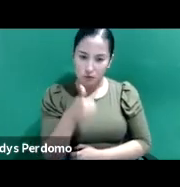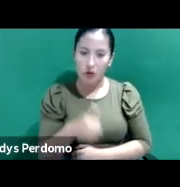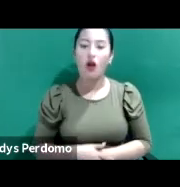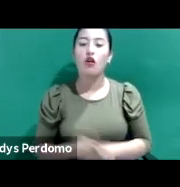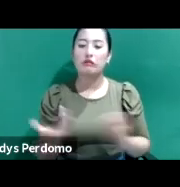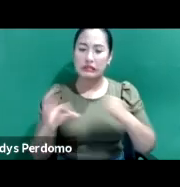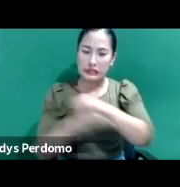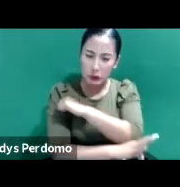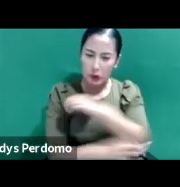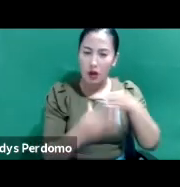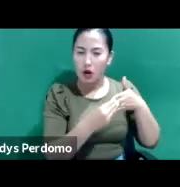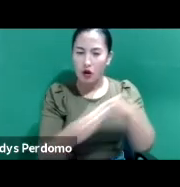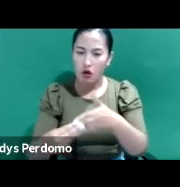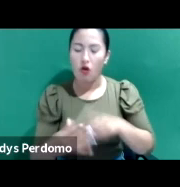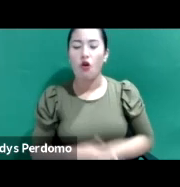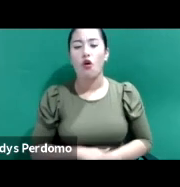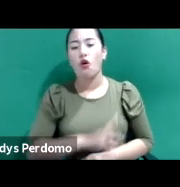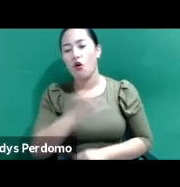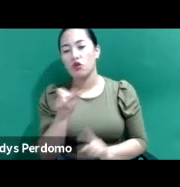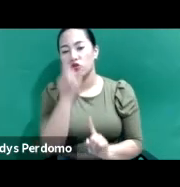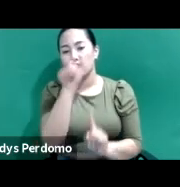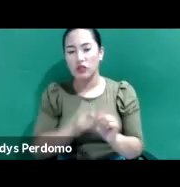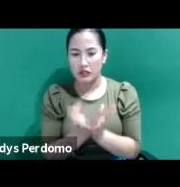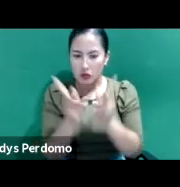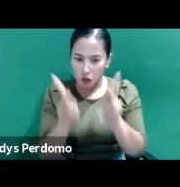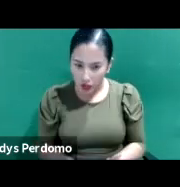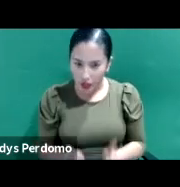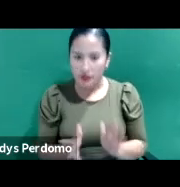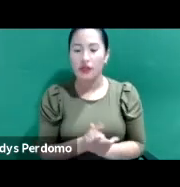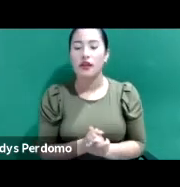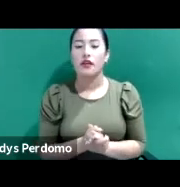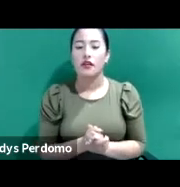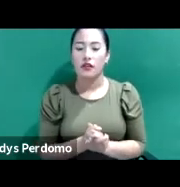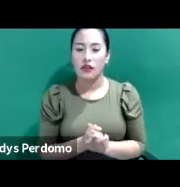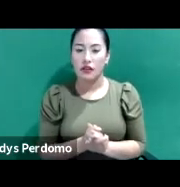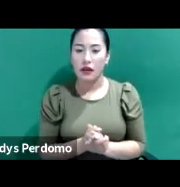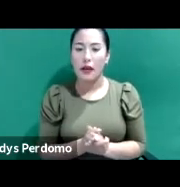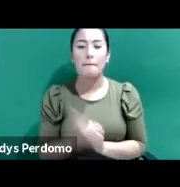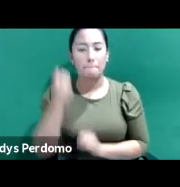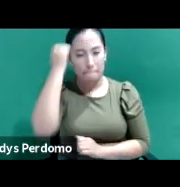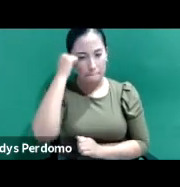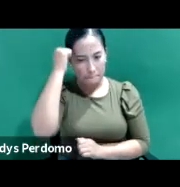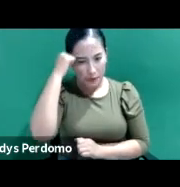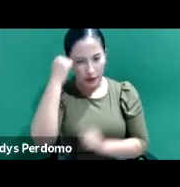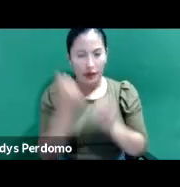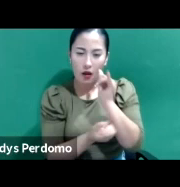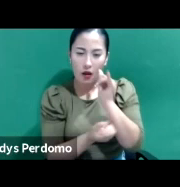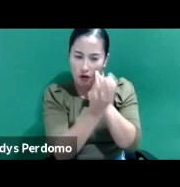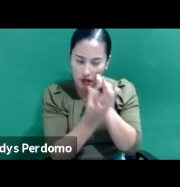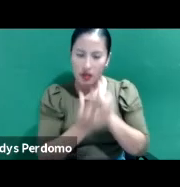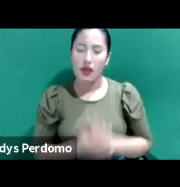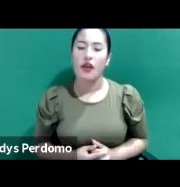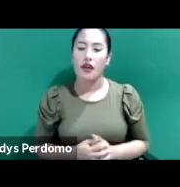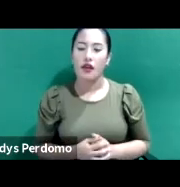orientador, perfecto, estudiante, trabajo como psicóloga, pedagogía, bienestar universitario,